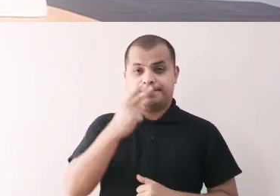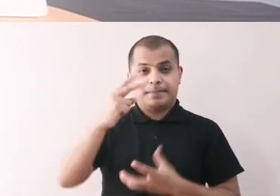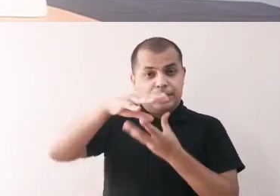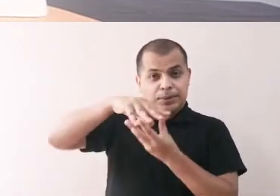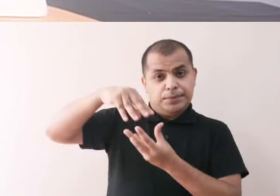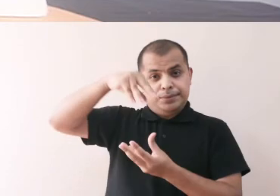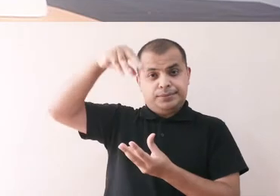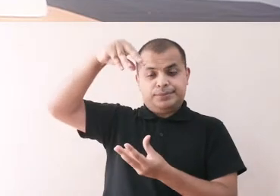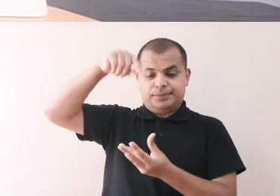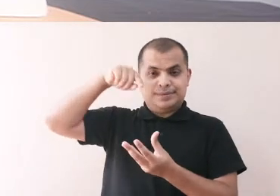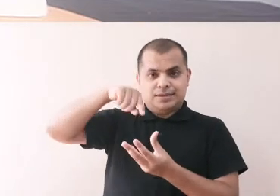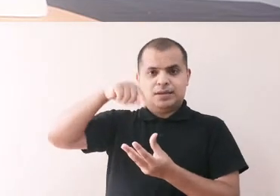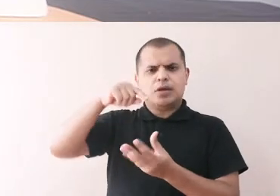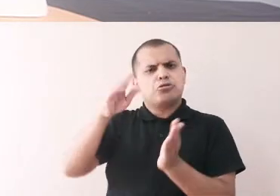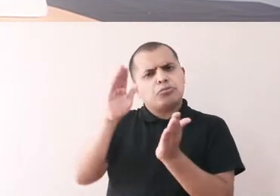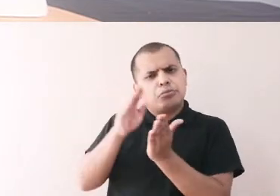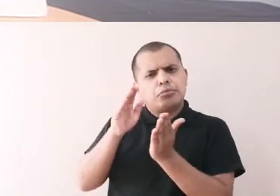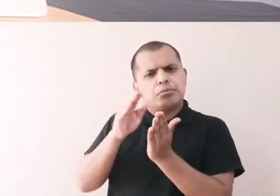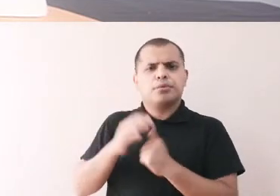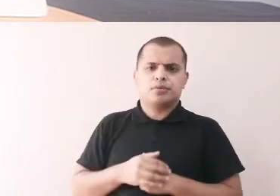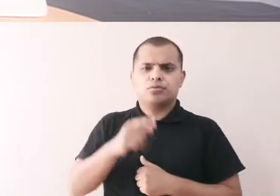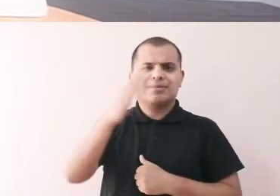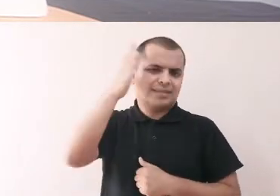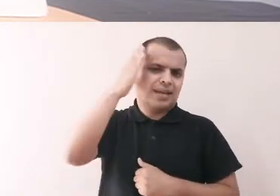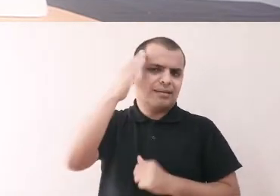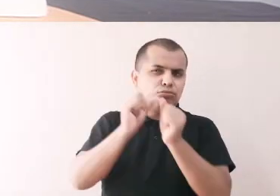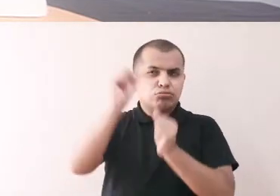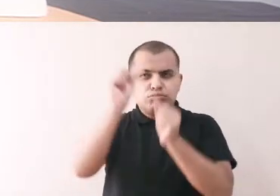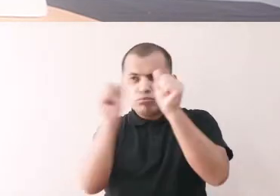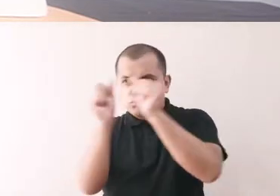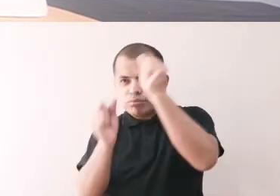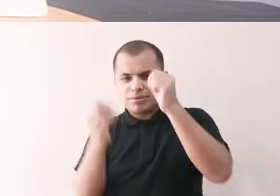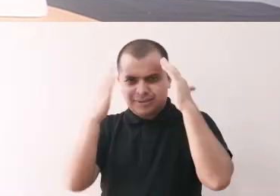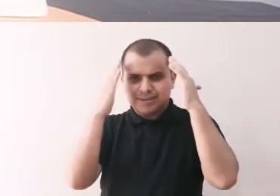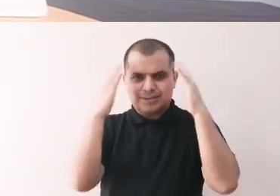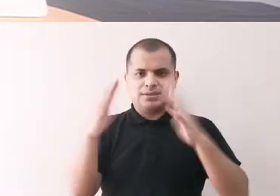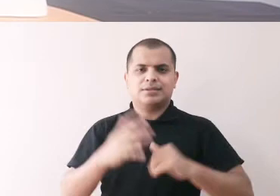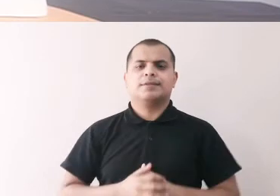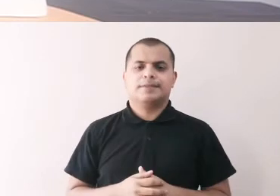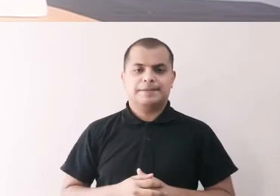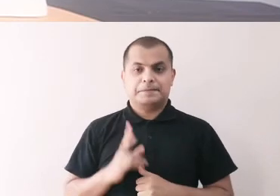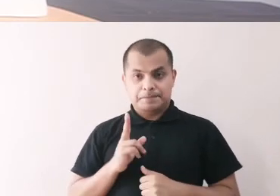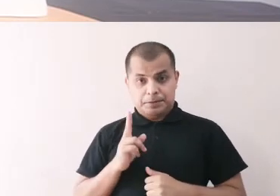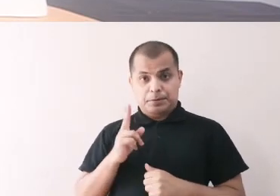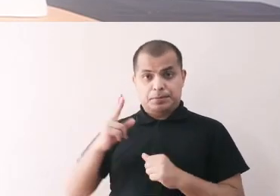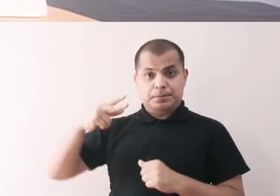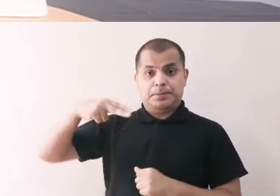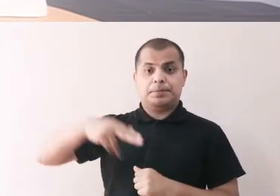Este conito es un poco más pequeño, pero ustedes ya tienen las medidas. Ahí está.